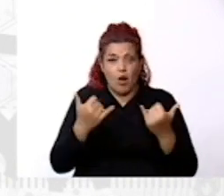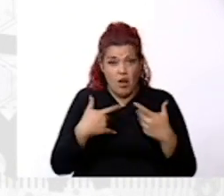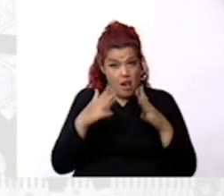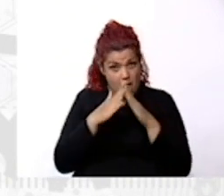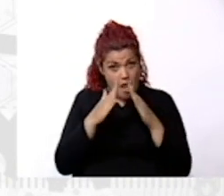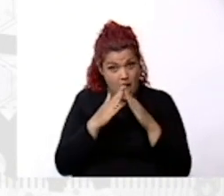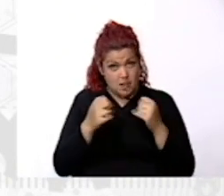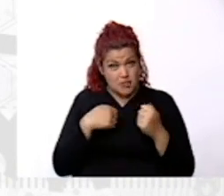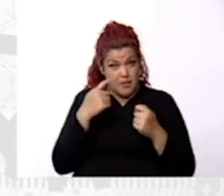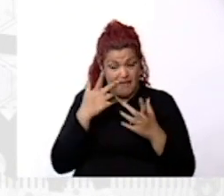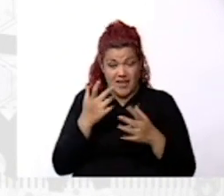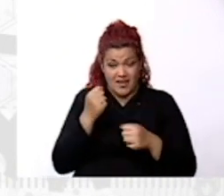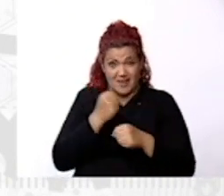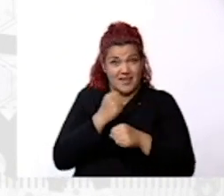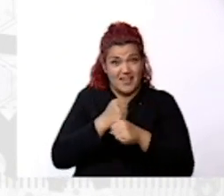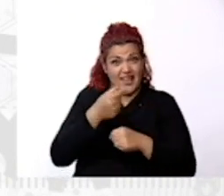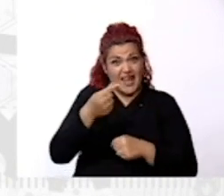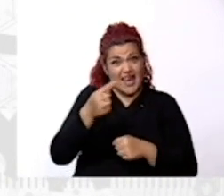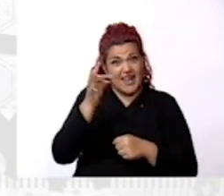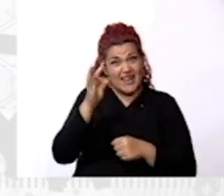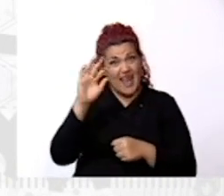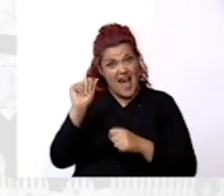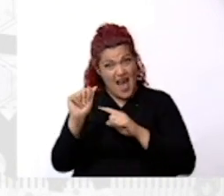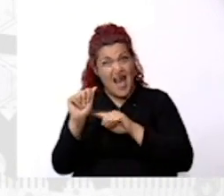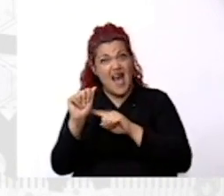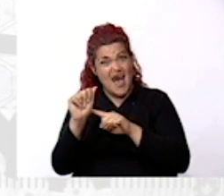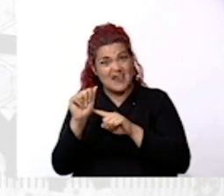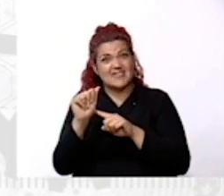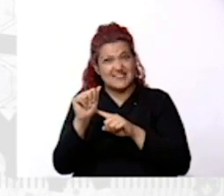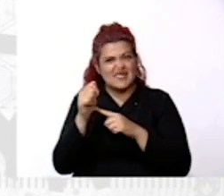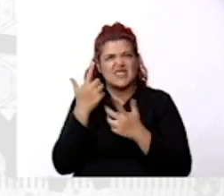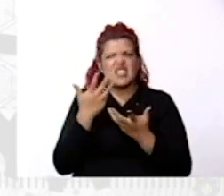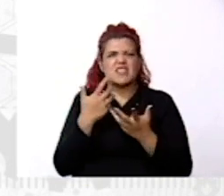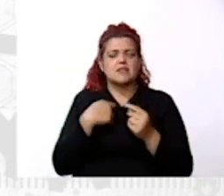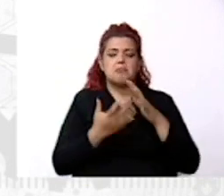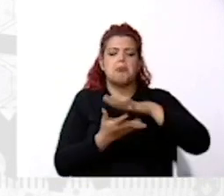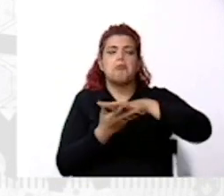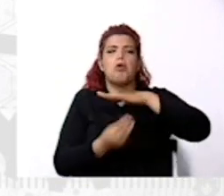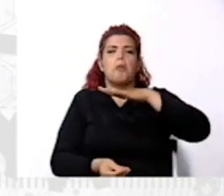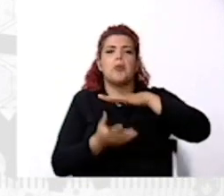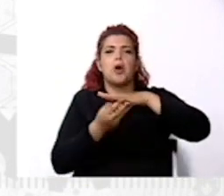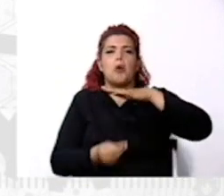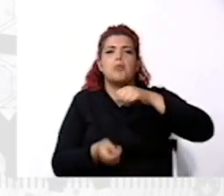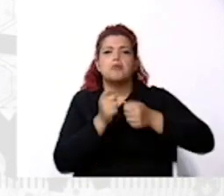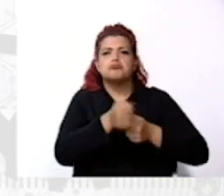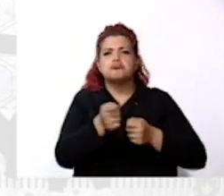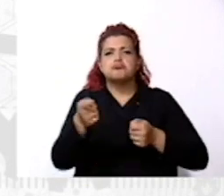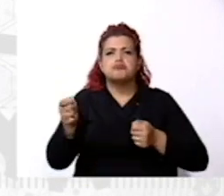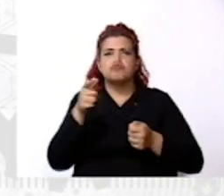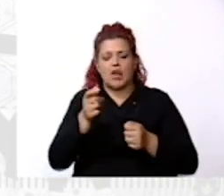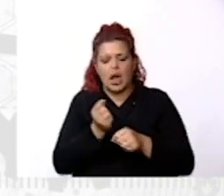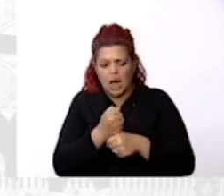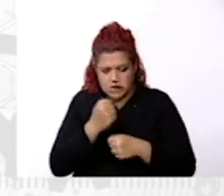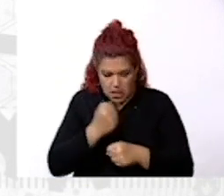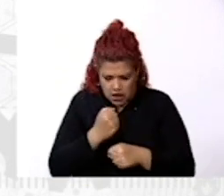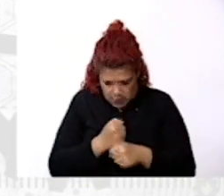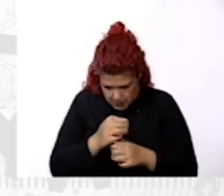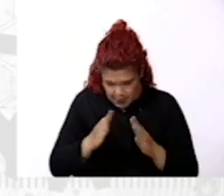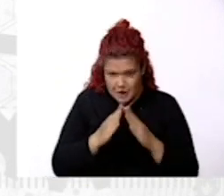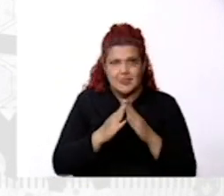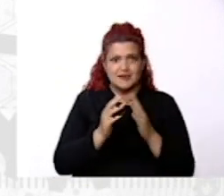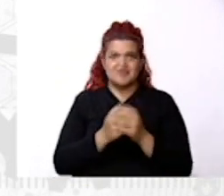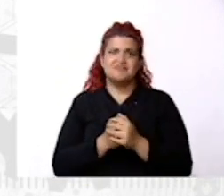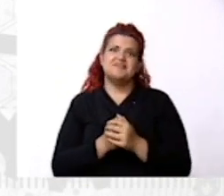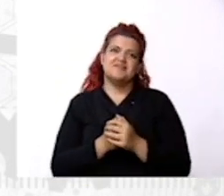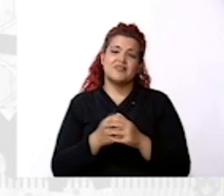casita, las guías de trabajo autónomo, se toman en copia para que ustedes también la puedan hacer en casa. Les cuento una